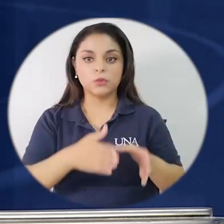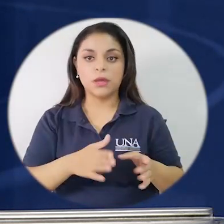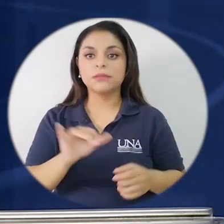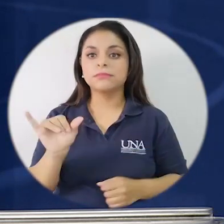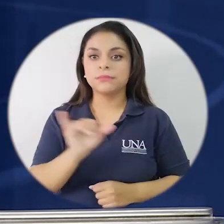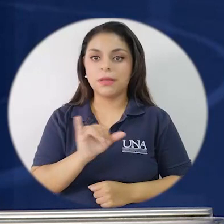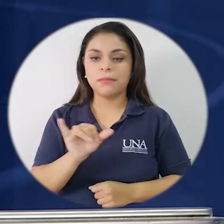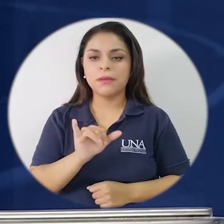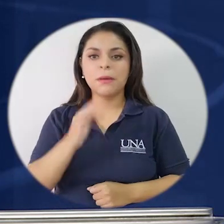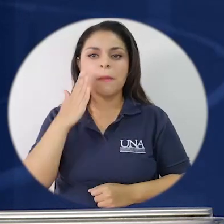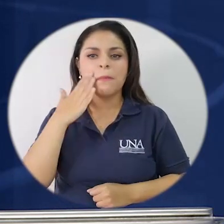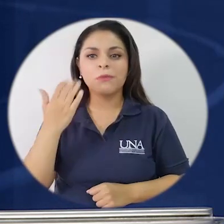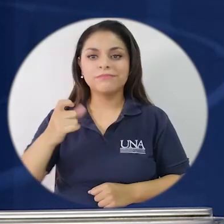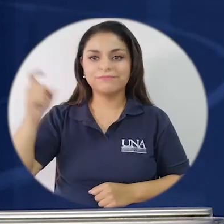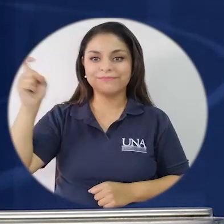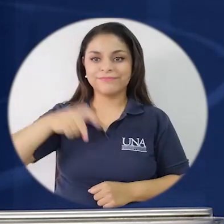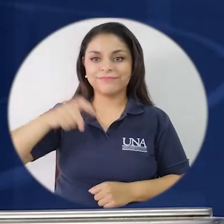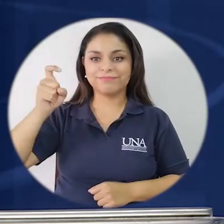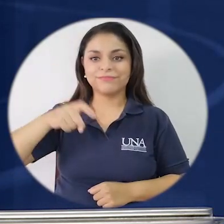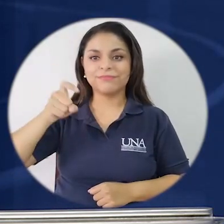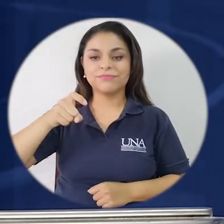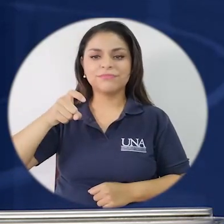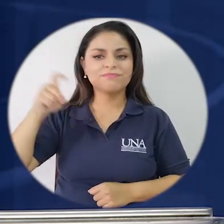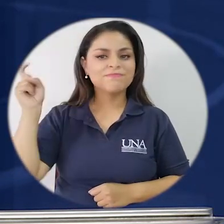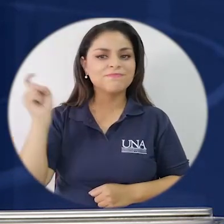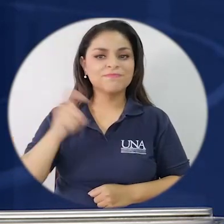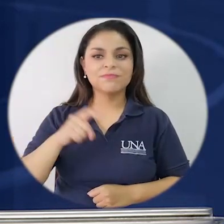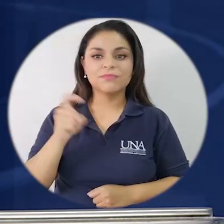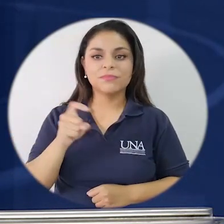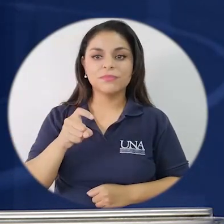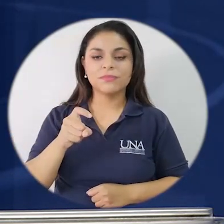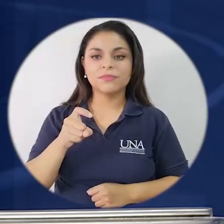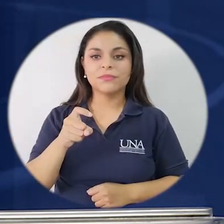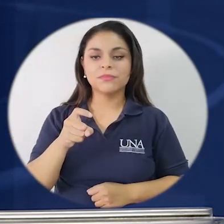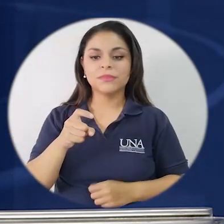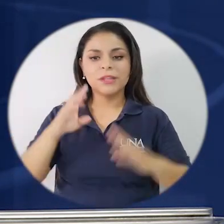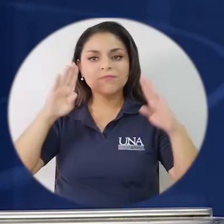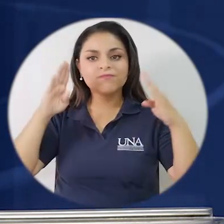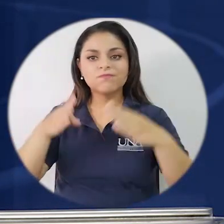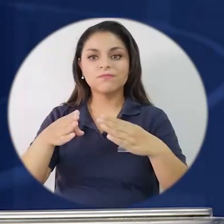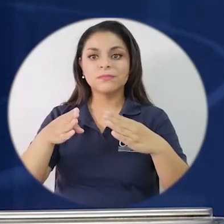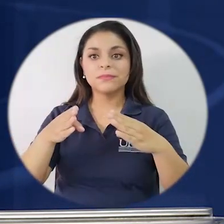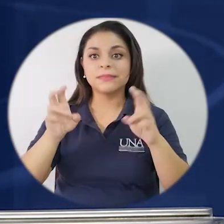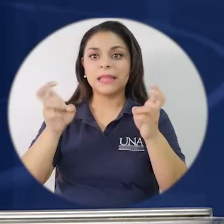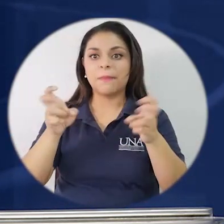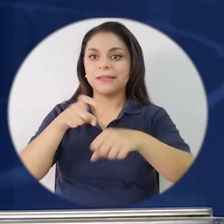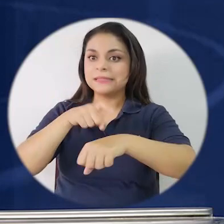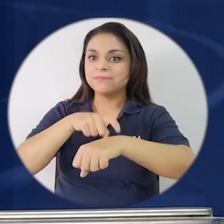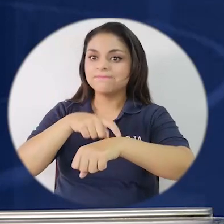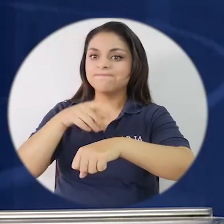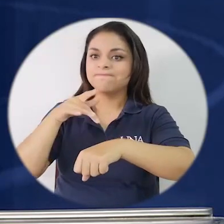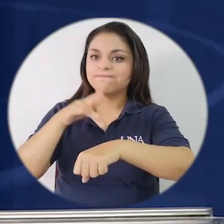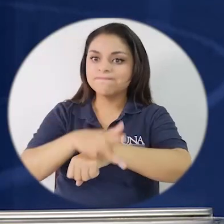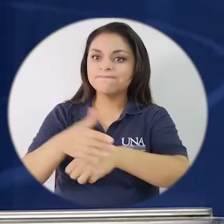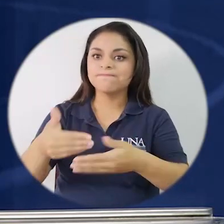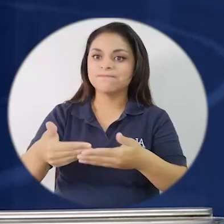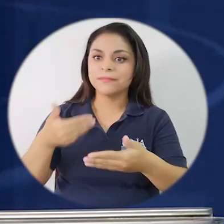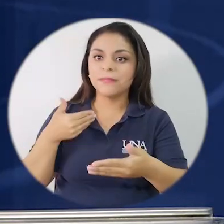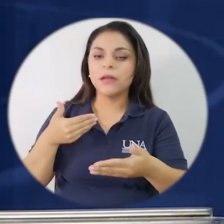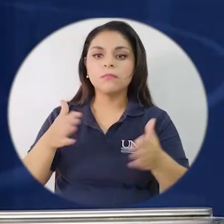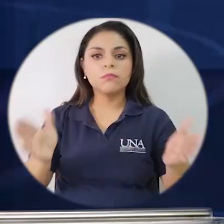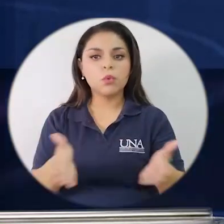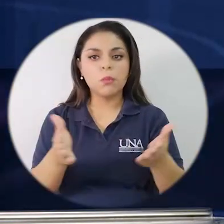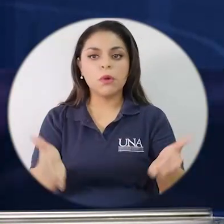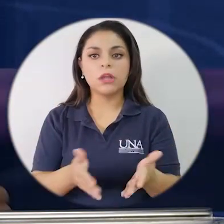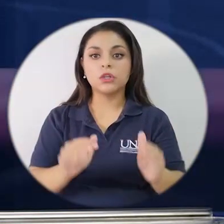y otros por la necesidad de abarcar el tema a tiempo y promover entre